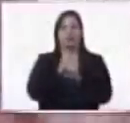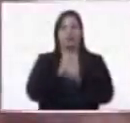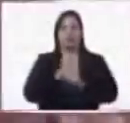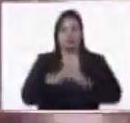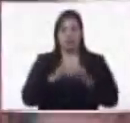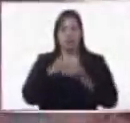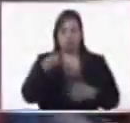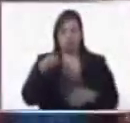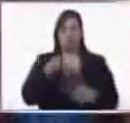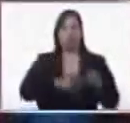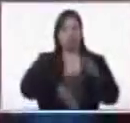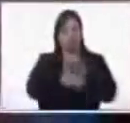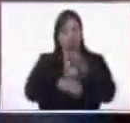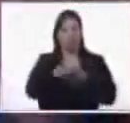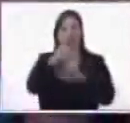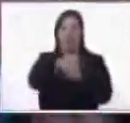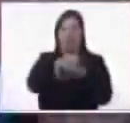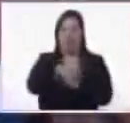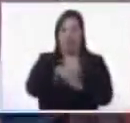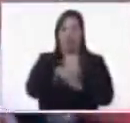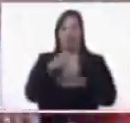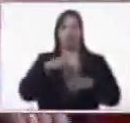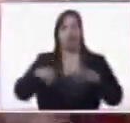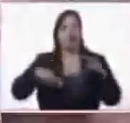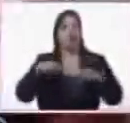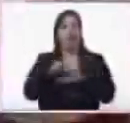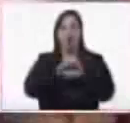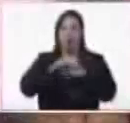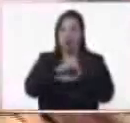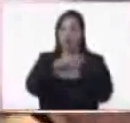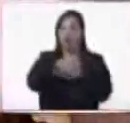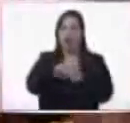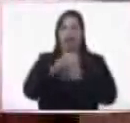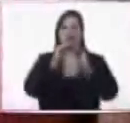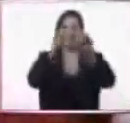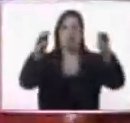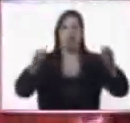Yo voy a seguir en la calle con el gobierno de calle, lo anuncio aquí.